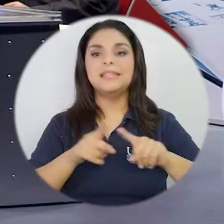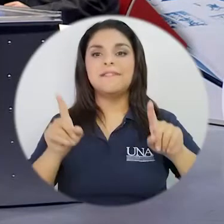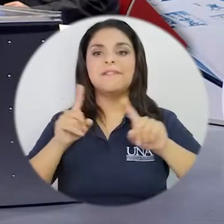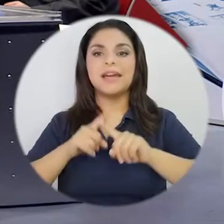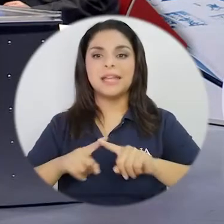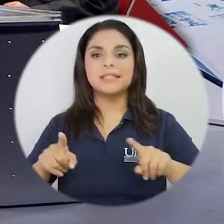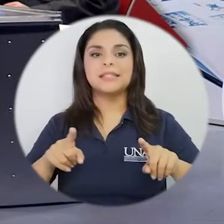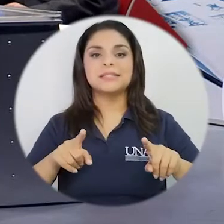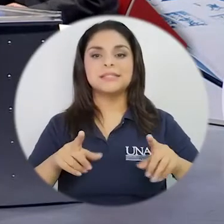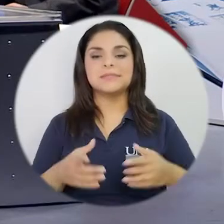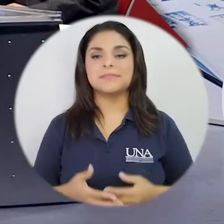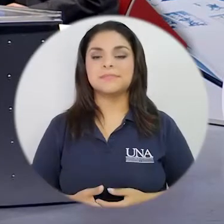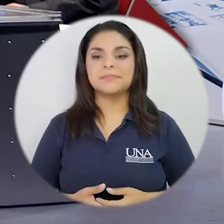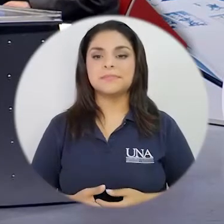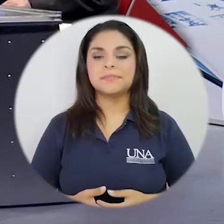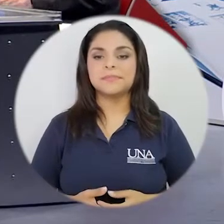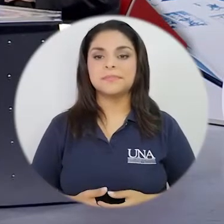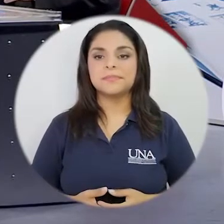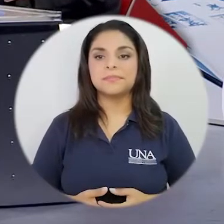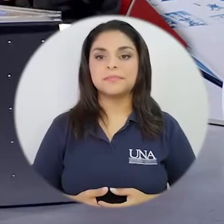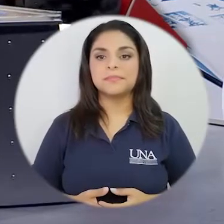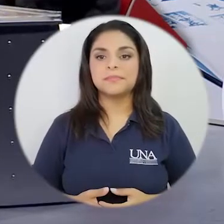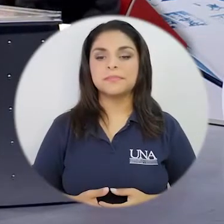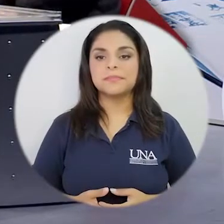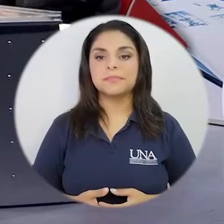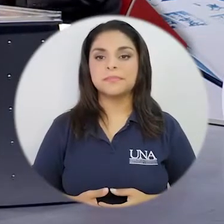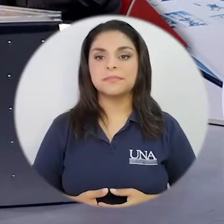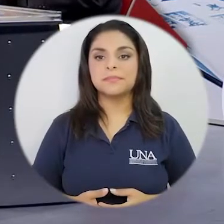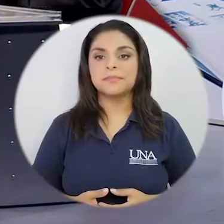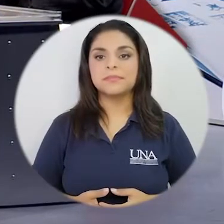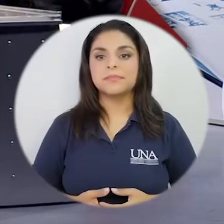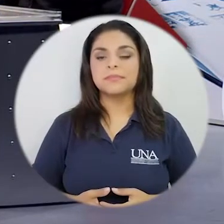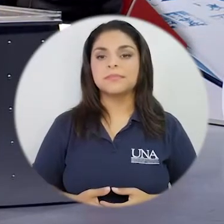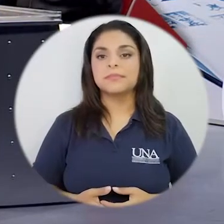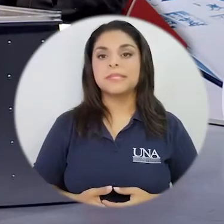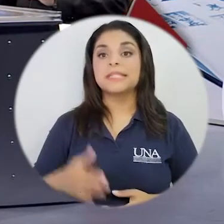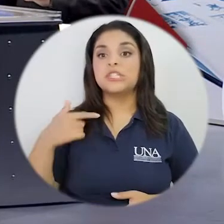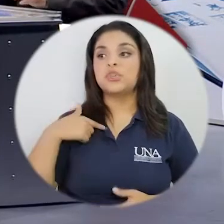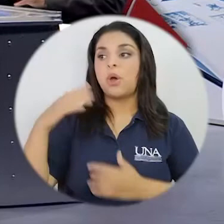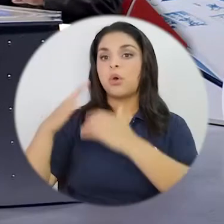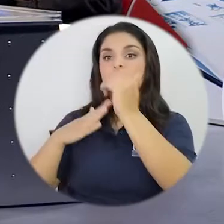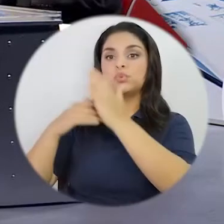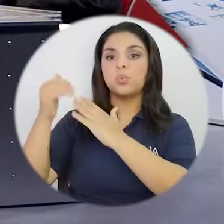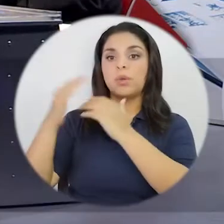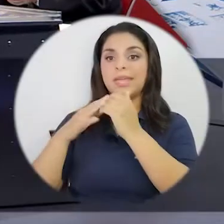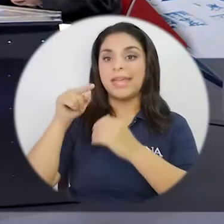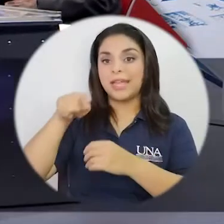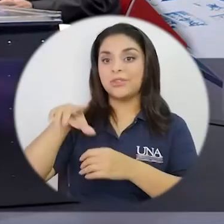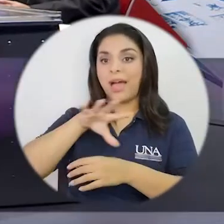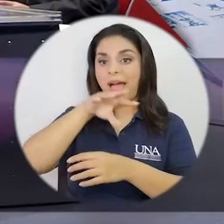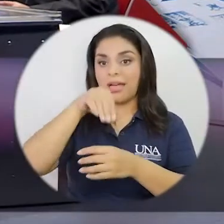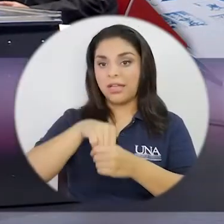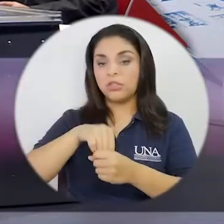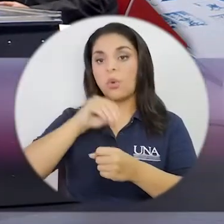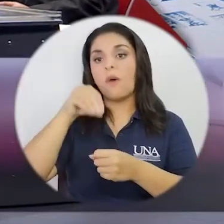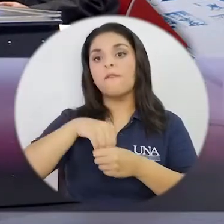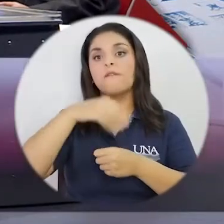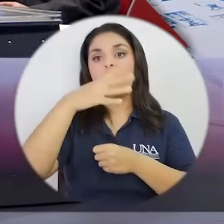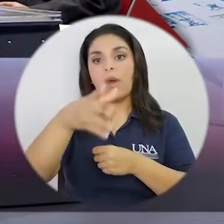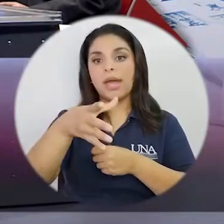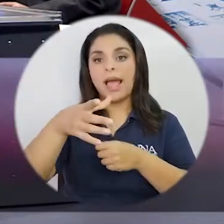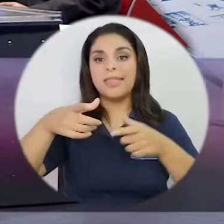diferentes densidades también, si está fuera o donde voy a construir, si está fuera o está dentro